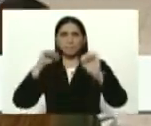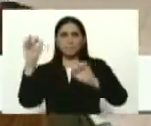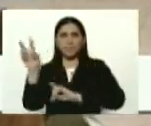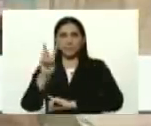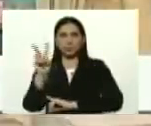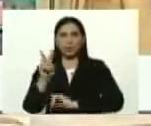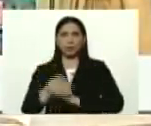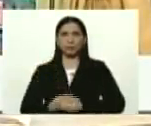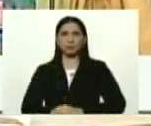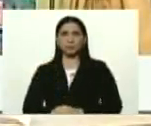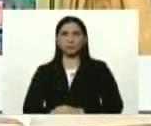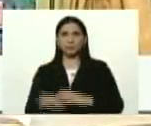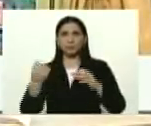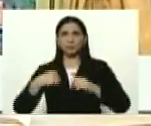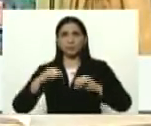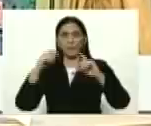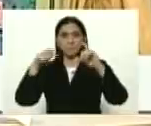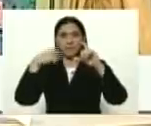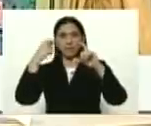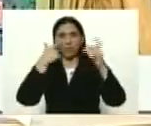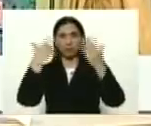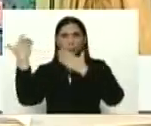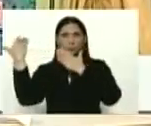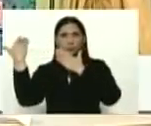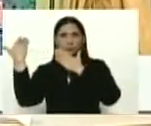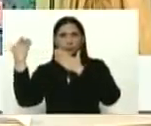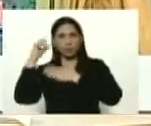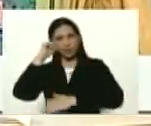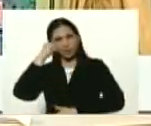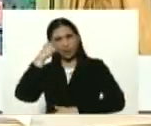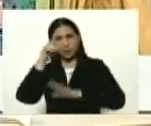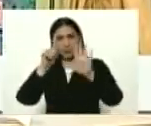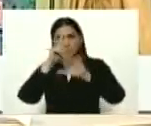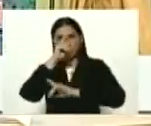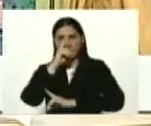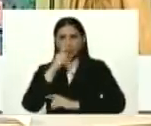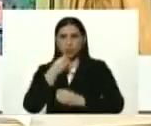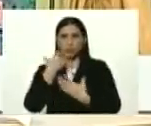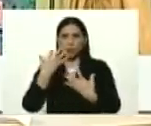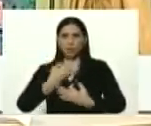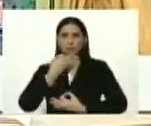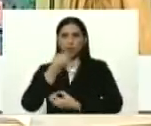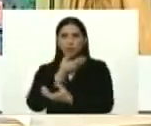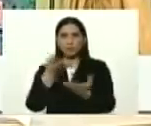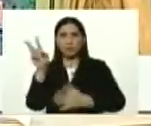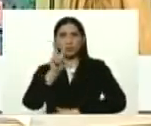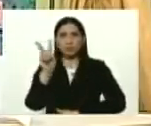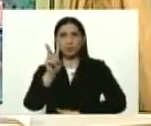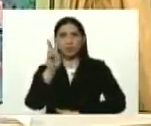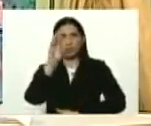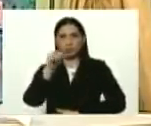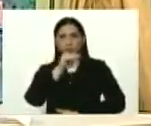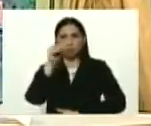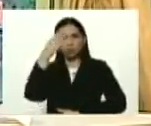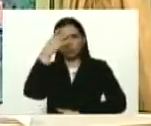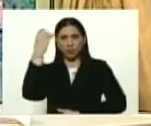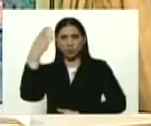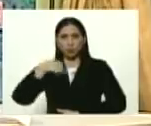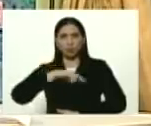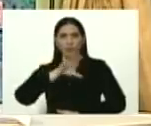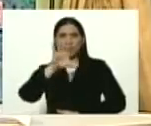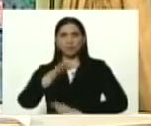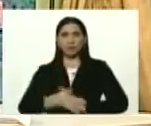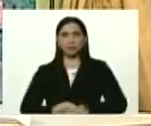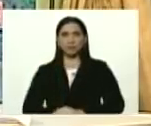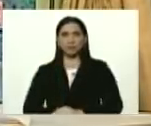Venezuela! Video, vamos a ver este video para recordar estos 6 años. Buenas tardes a Venezuela. Que Dios bendiga a nuestra patria. Buenas